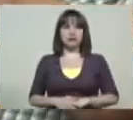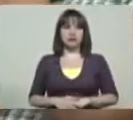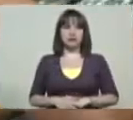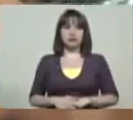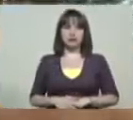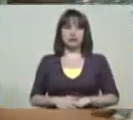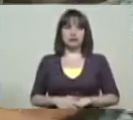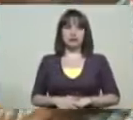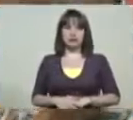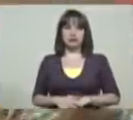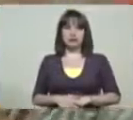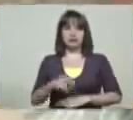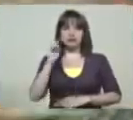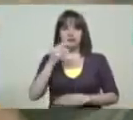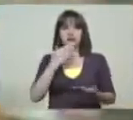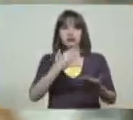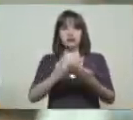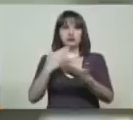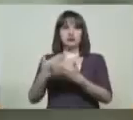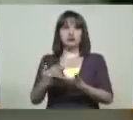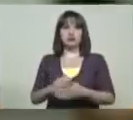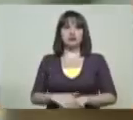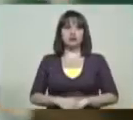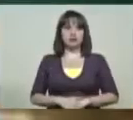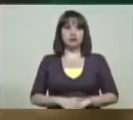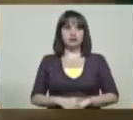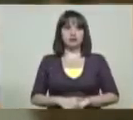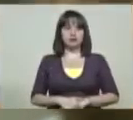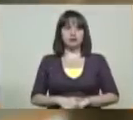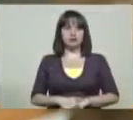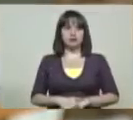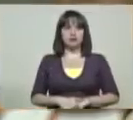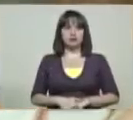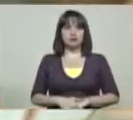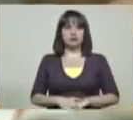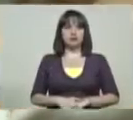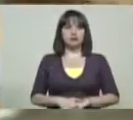hermanas, gracias por todo, le doy las gracias a mi corazón.